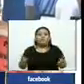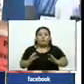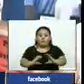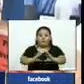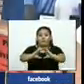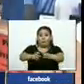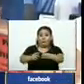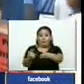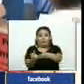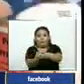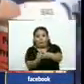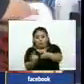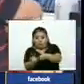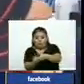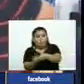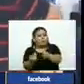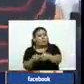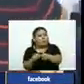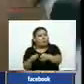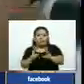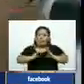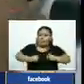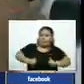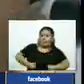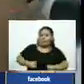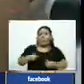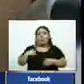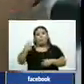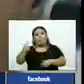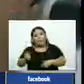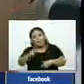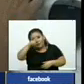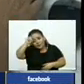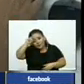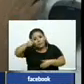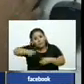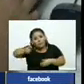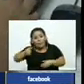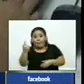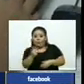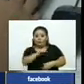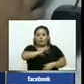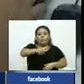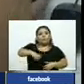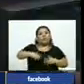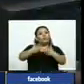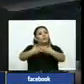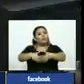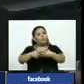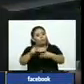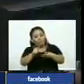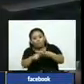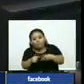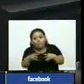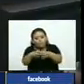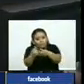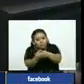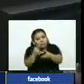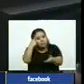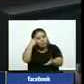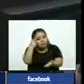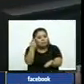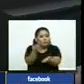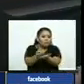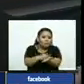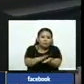comisión integrada por representantes de gobierno, cotizantes y empleadores para discutir y analizar las propuestas de